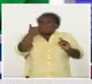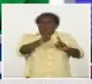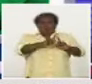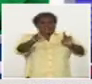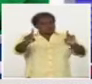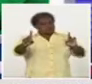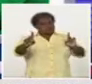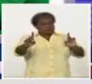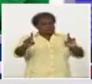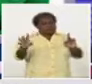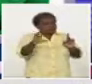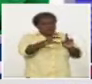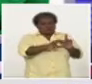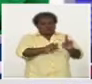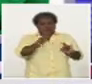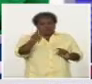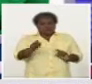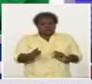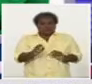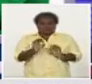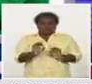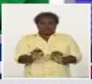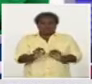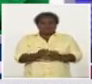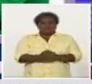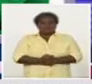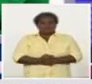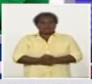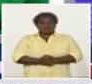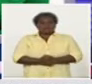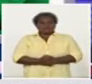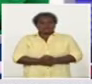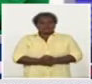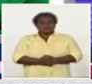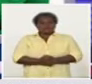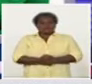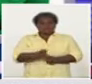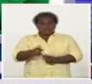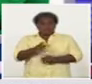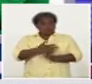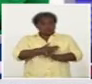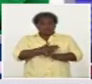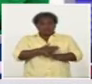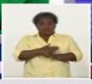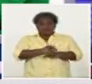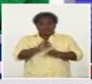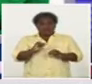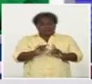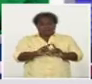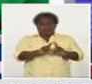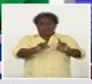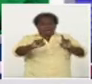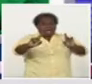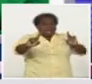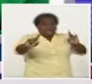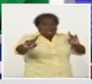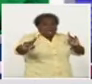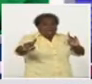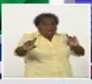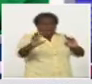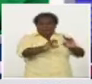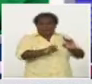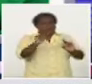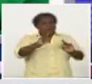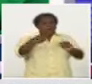uno convierta esto en algo que te aísle completamente, pero sí una debida protección es